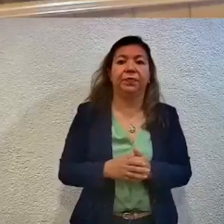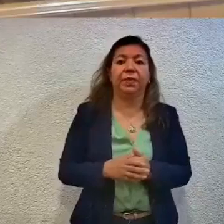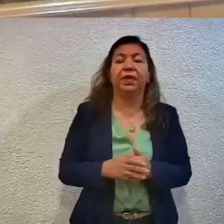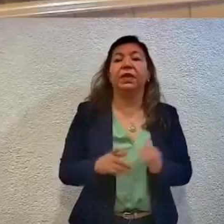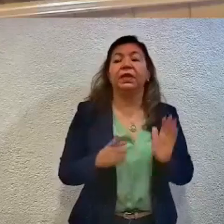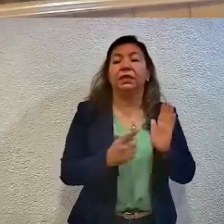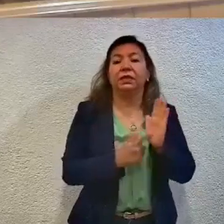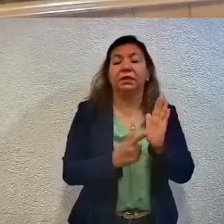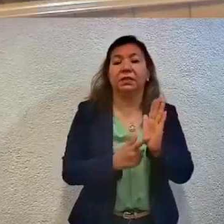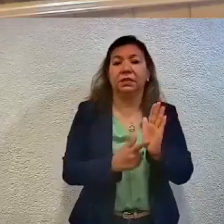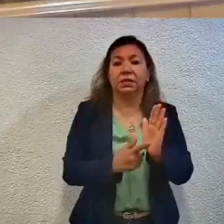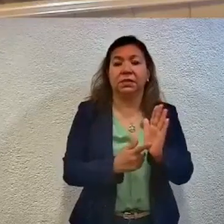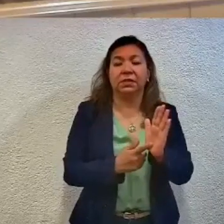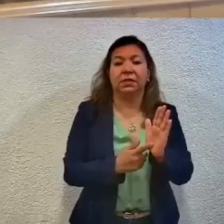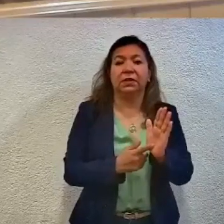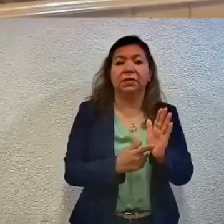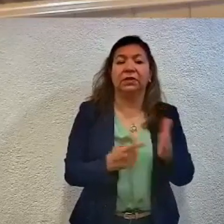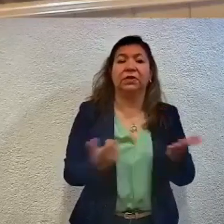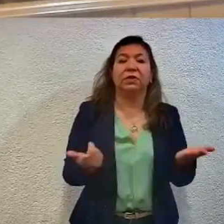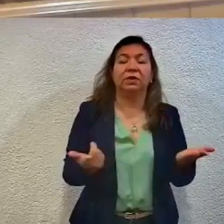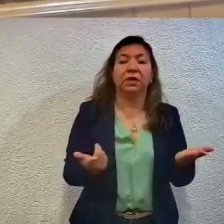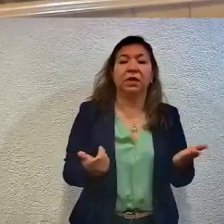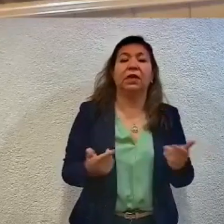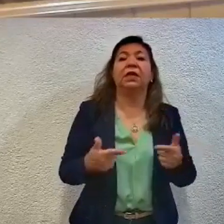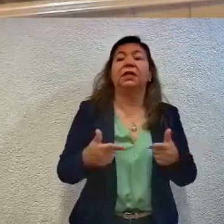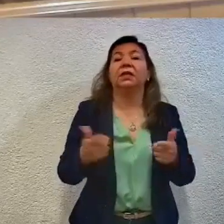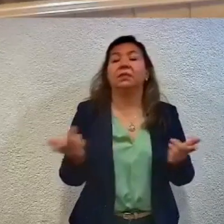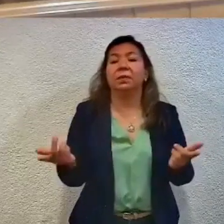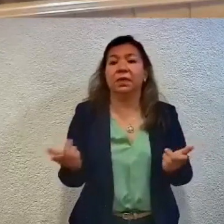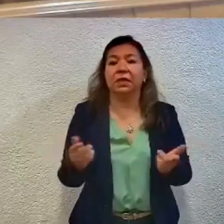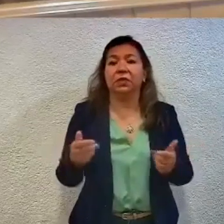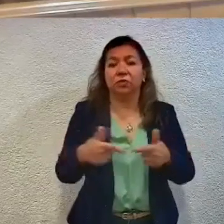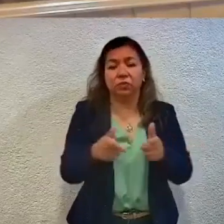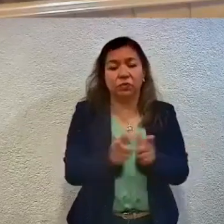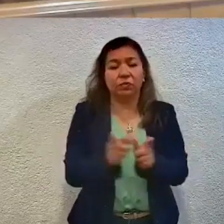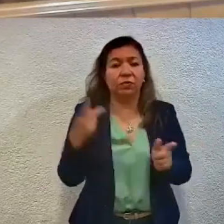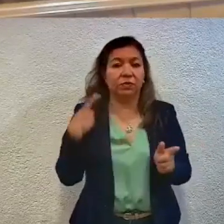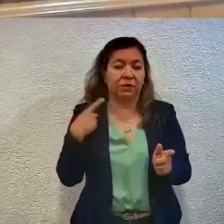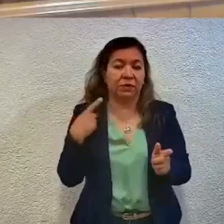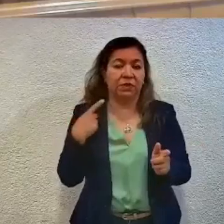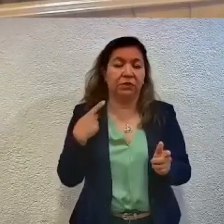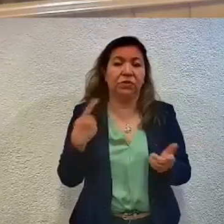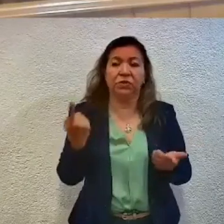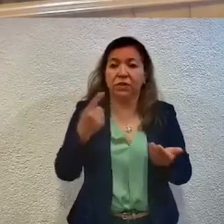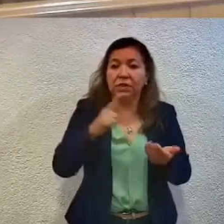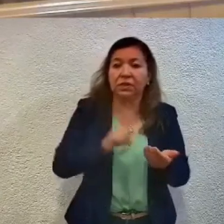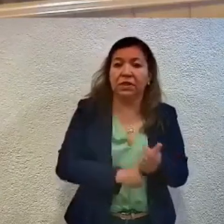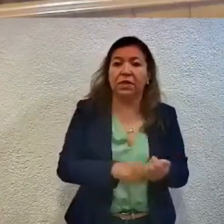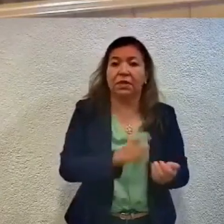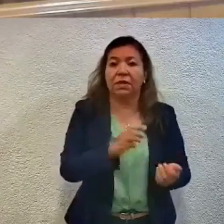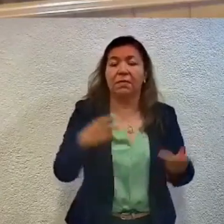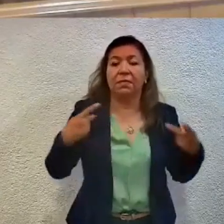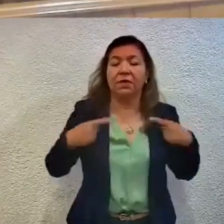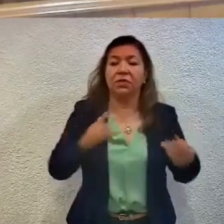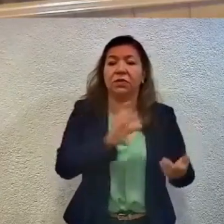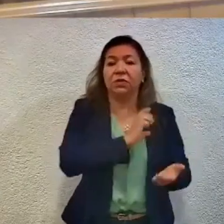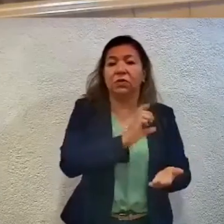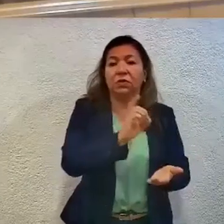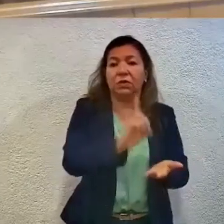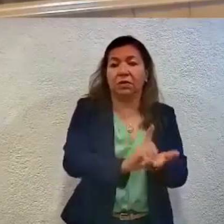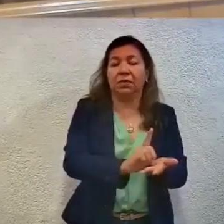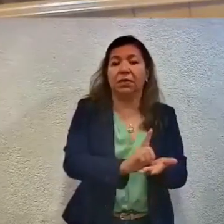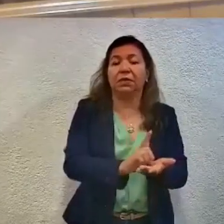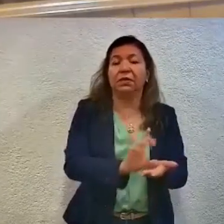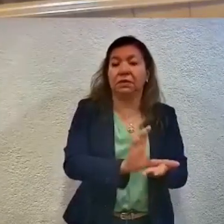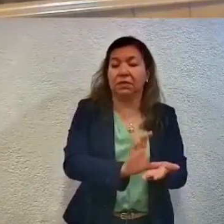Respecto a la falta de registro en primera posición, al señalar que no fueron tomados en cuenta pese a su condición de discapacidad, esto resulta